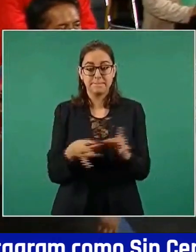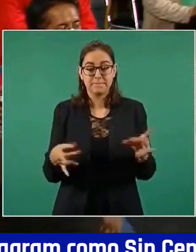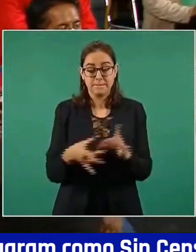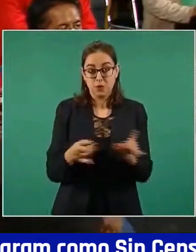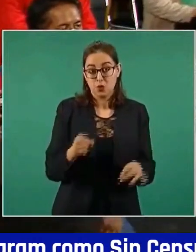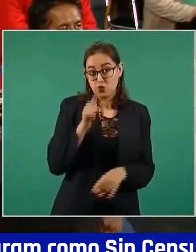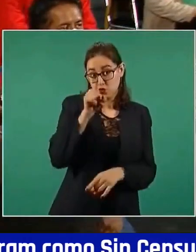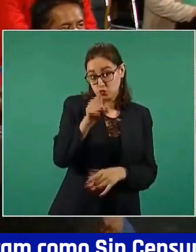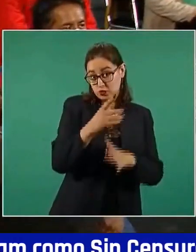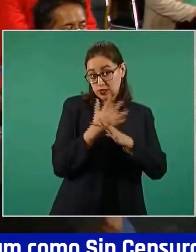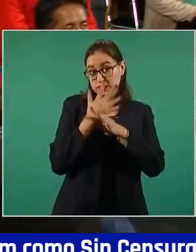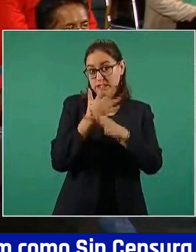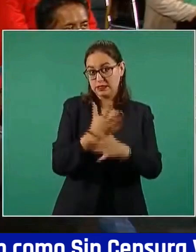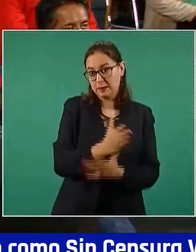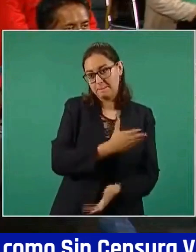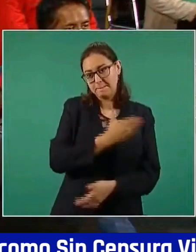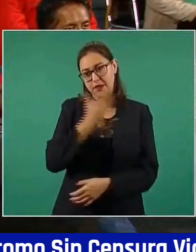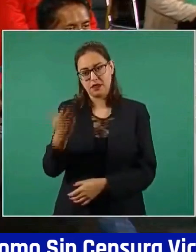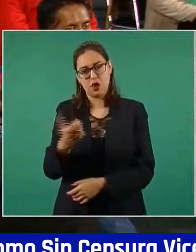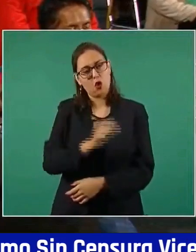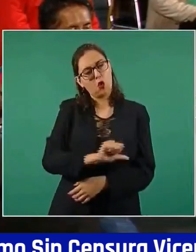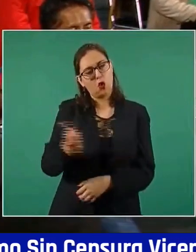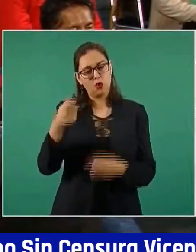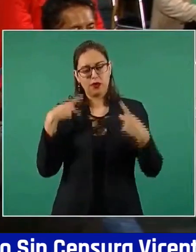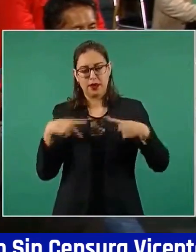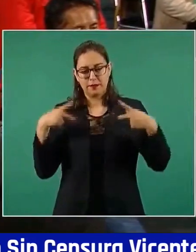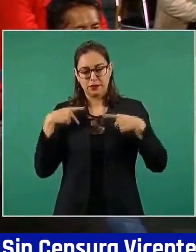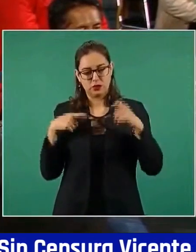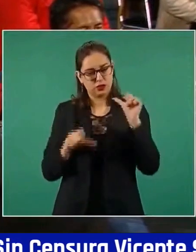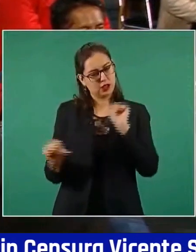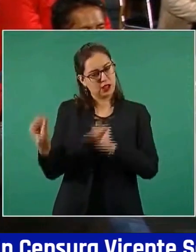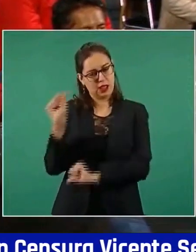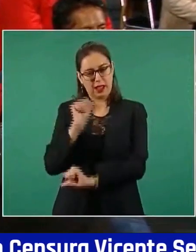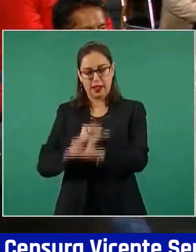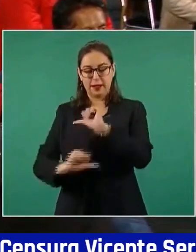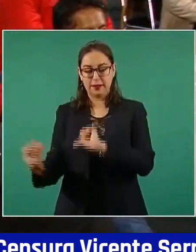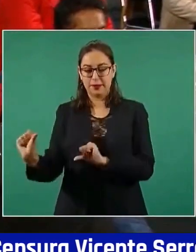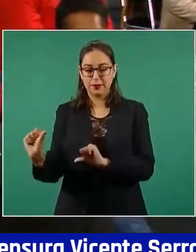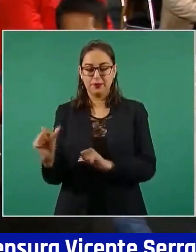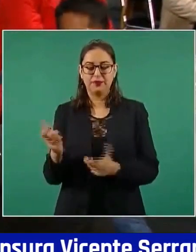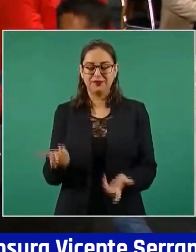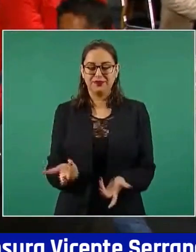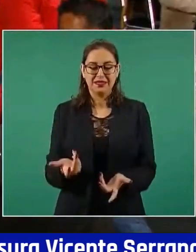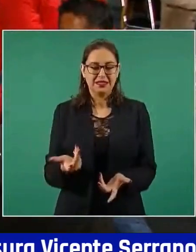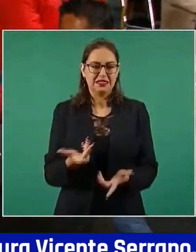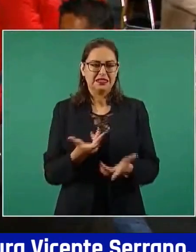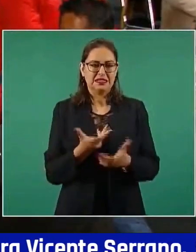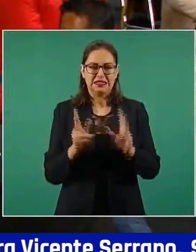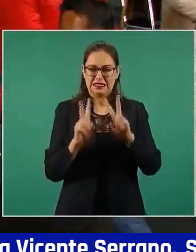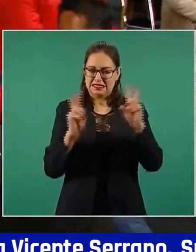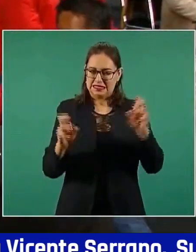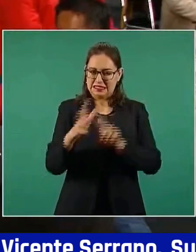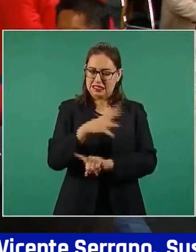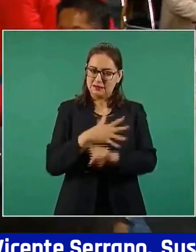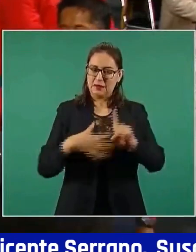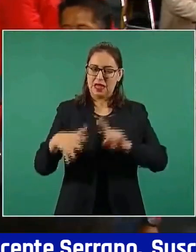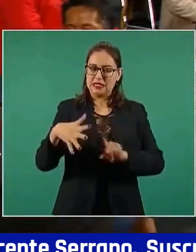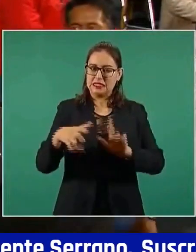canciller para hacer la sustitución. Esto es un marco de mucho simbolismo, me parece que no es solamente